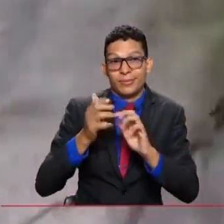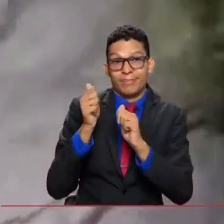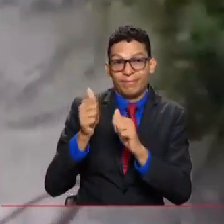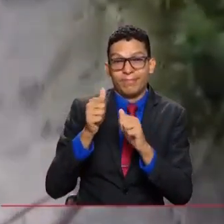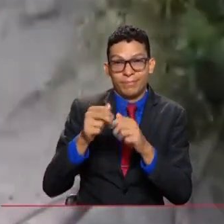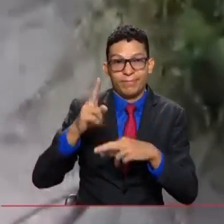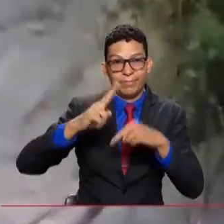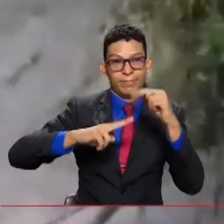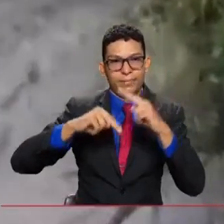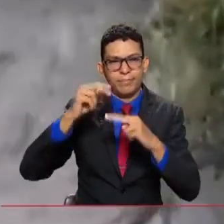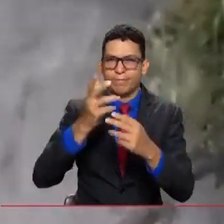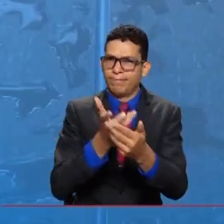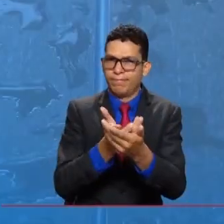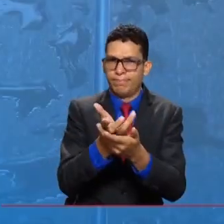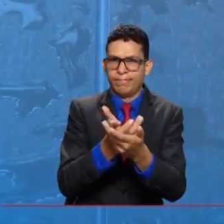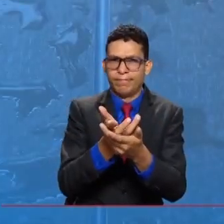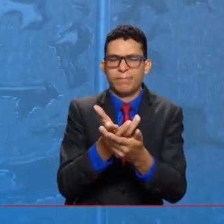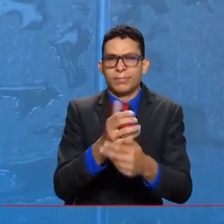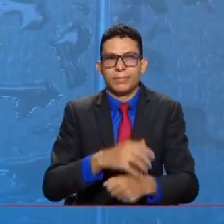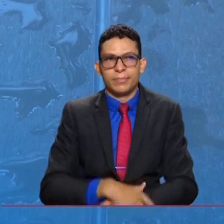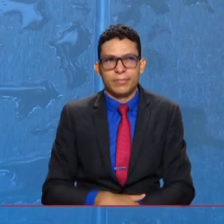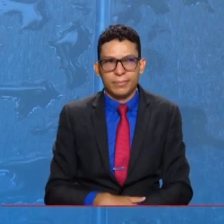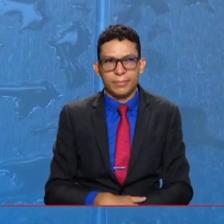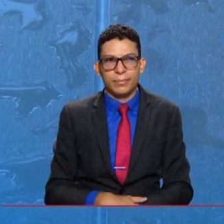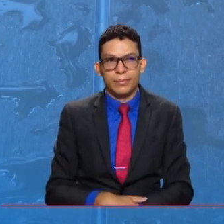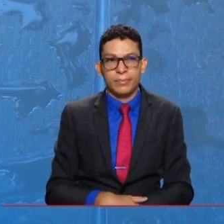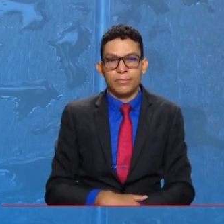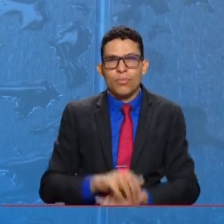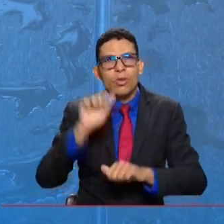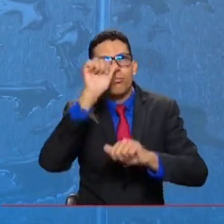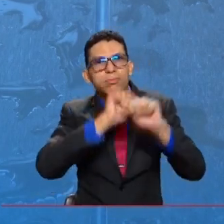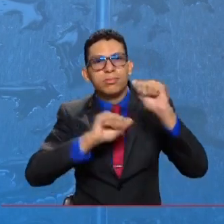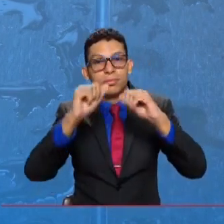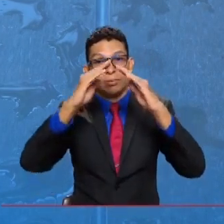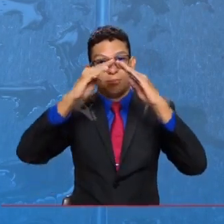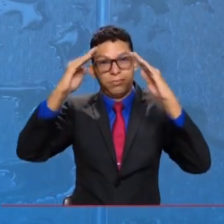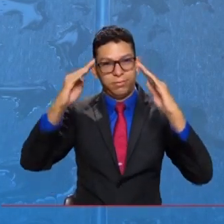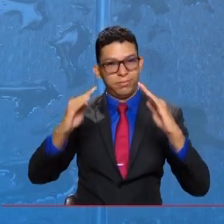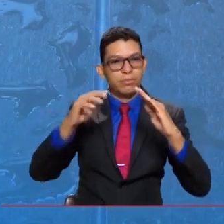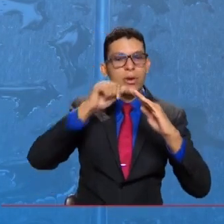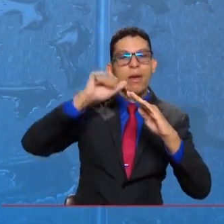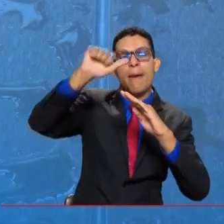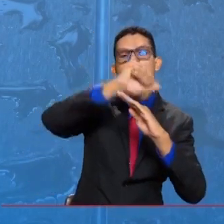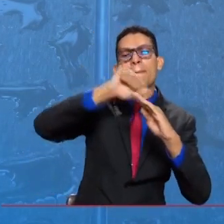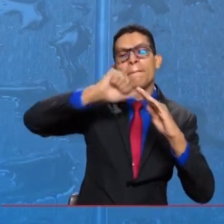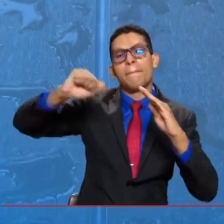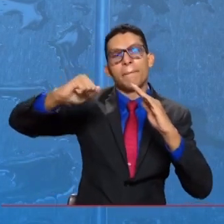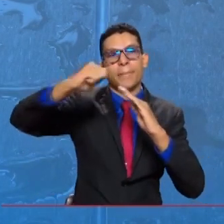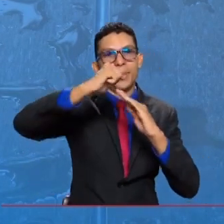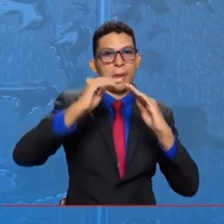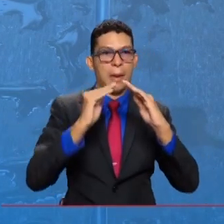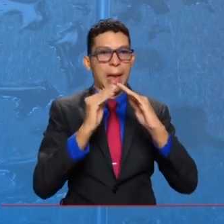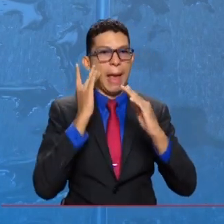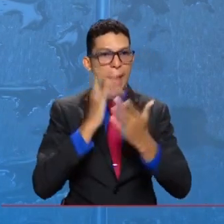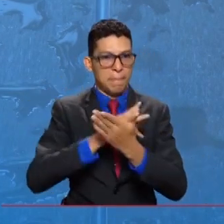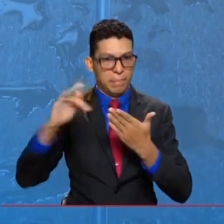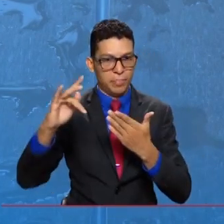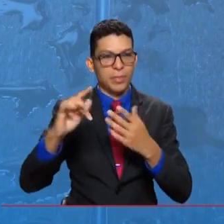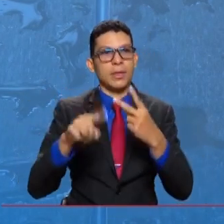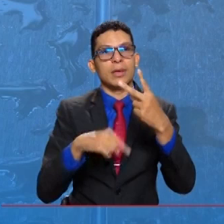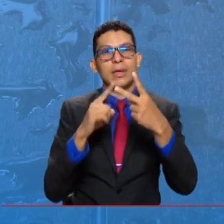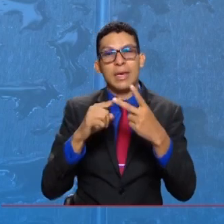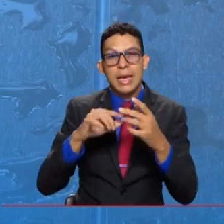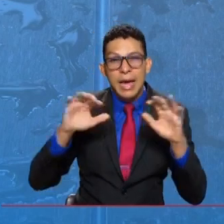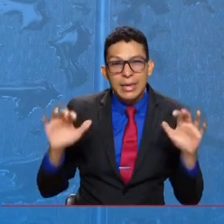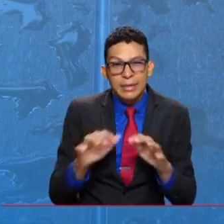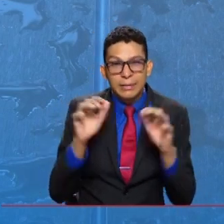las recomendaciones también está realizar limpieza de techos, canales bajantes y sumideros. Evitar realizar actividades